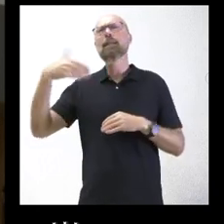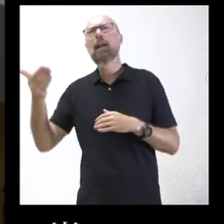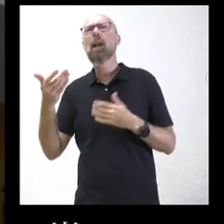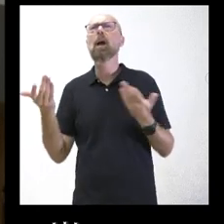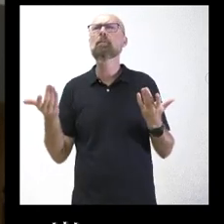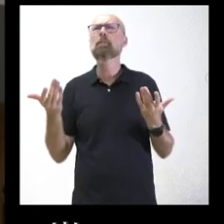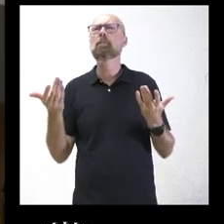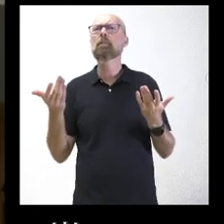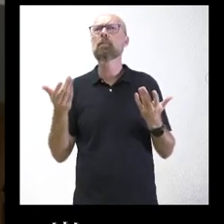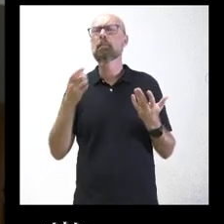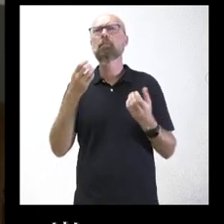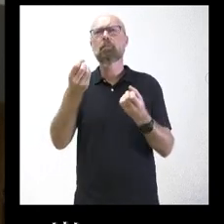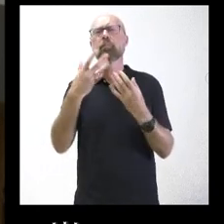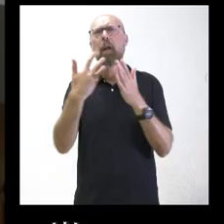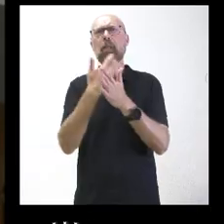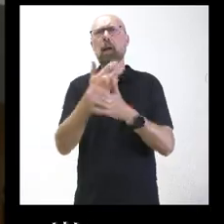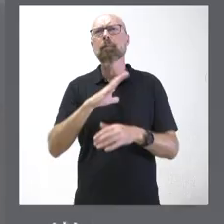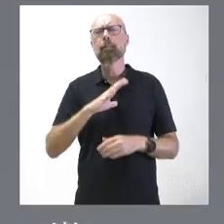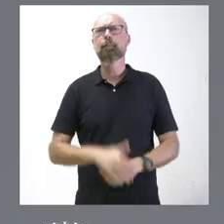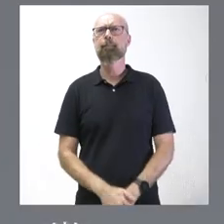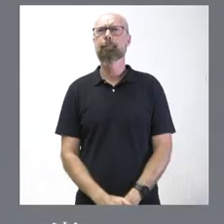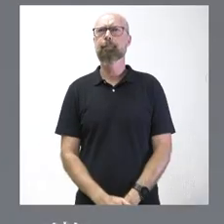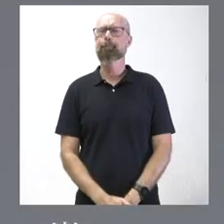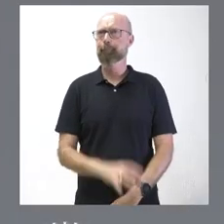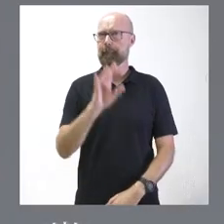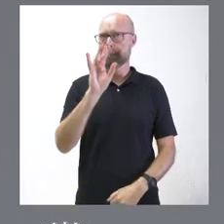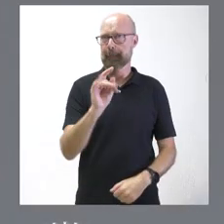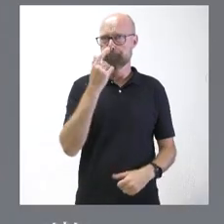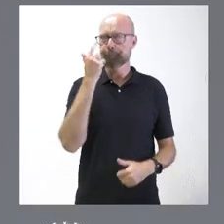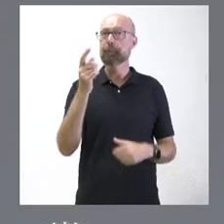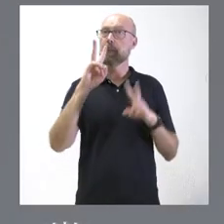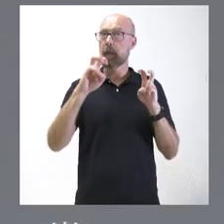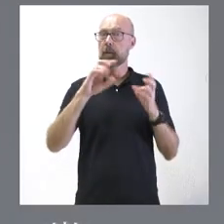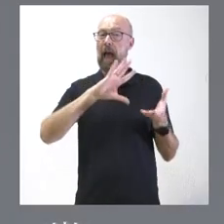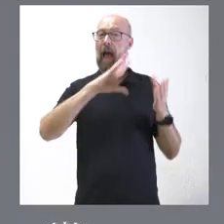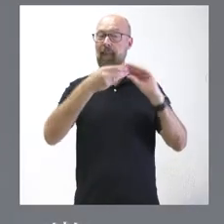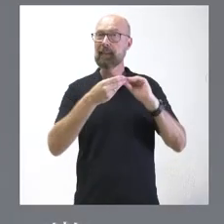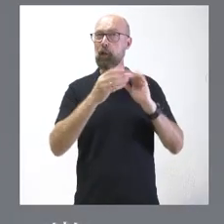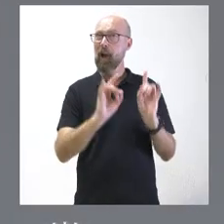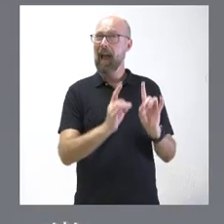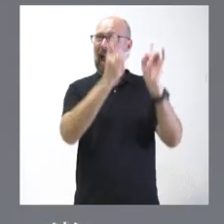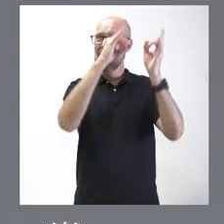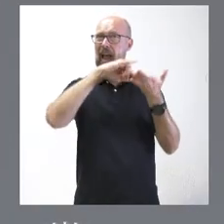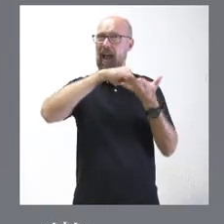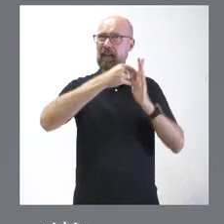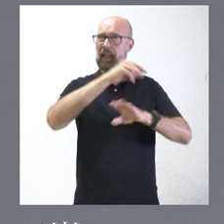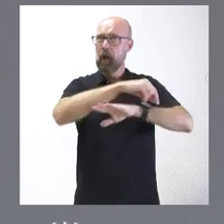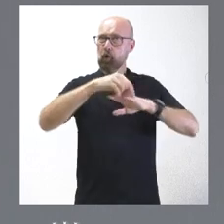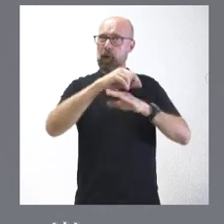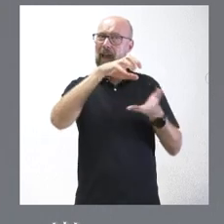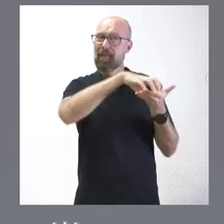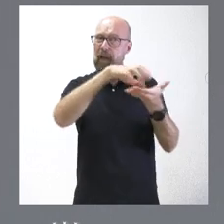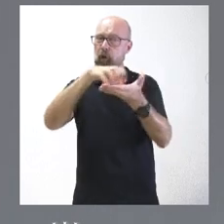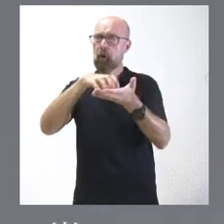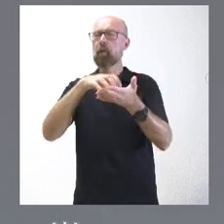por si nos puede explicar Sí a ver el tema de la adaptación arquitectónica de los centros los nuevos